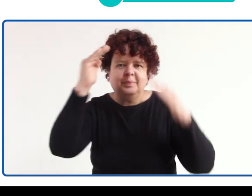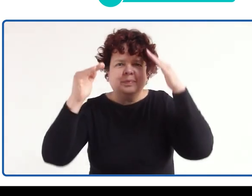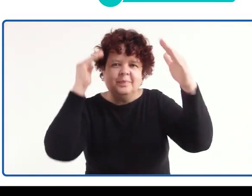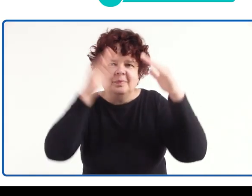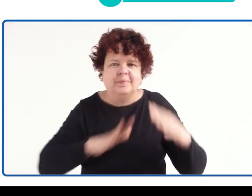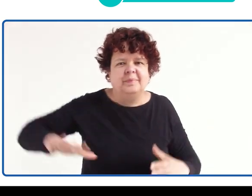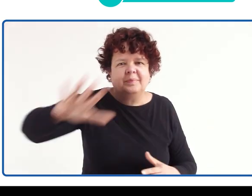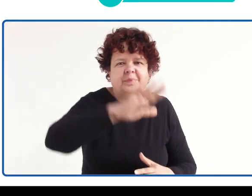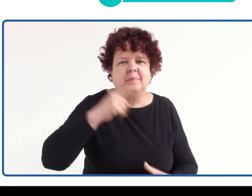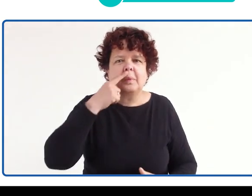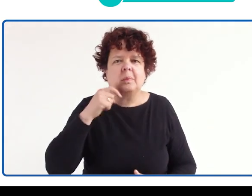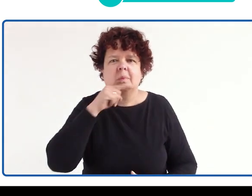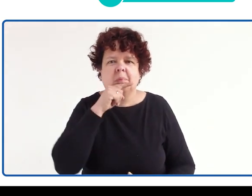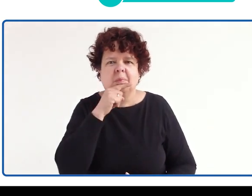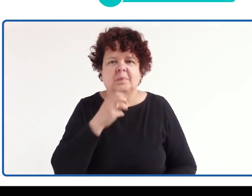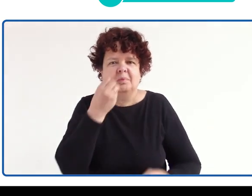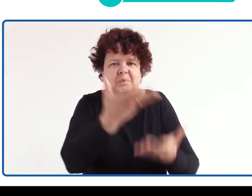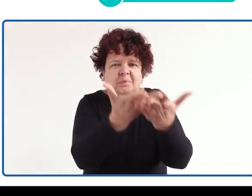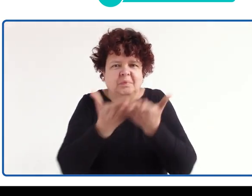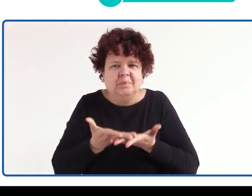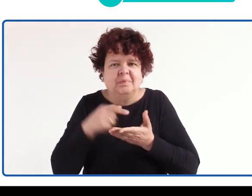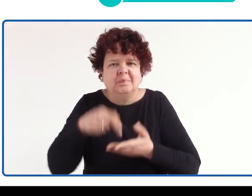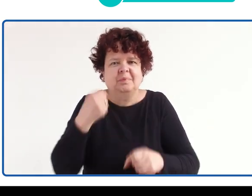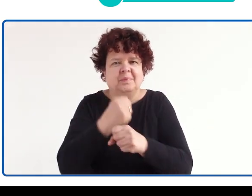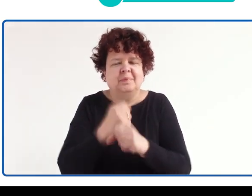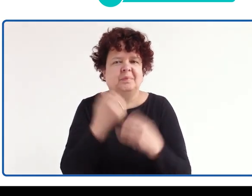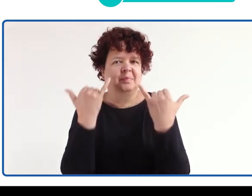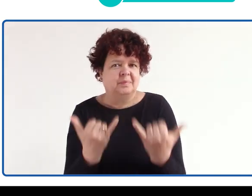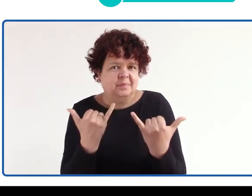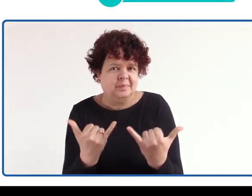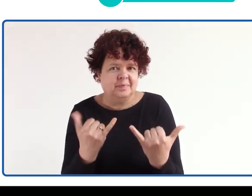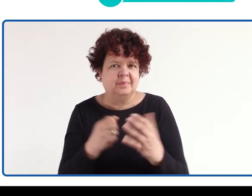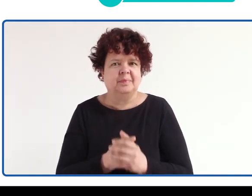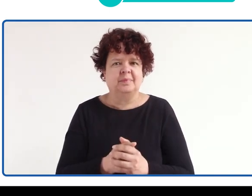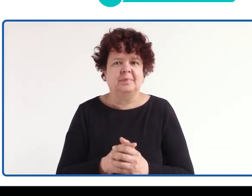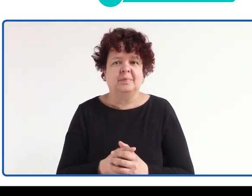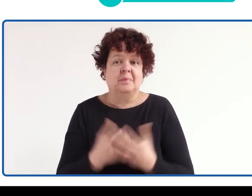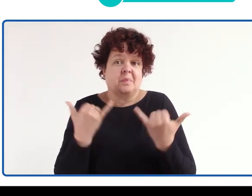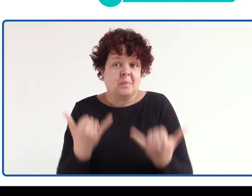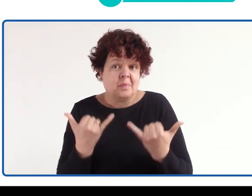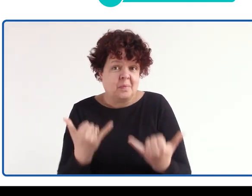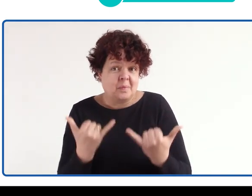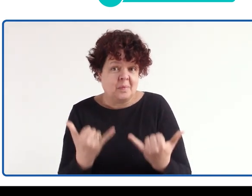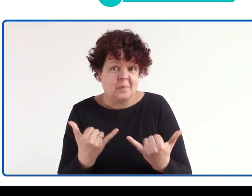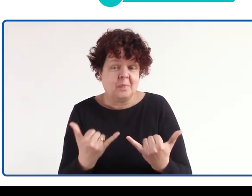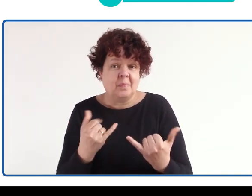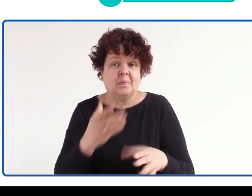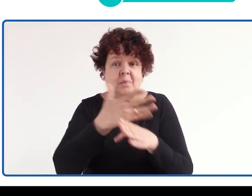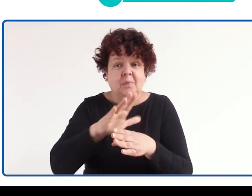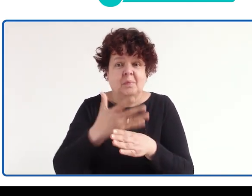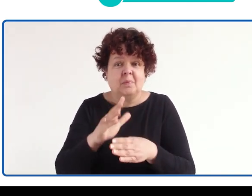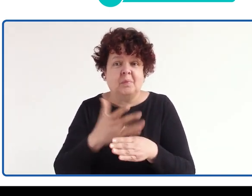Hola a todas y todos. Les doy la bienvenida a la actividad de hoy. En esta ocasión,